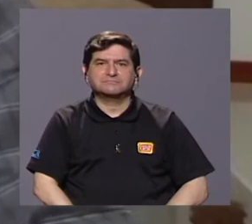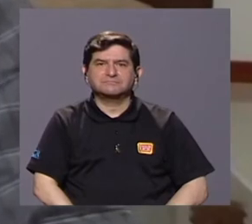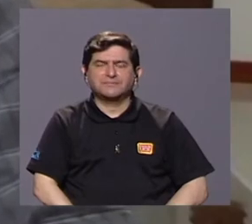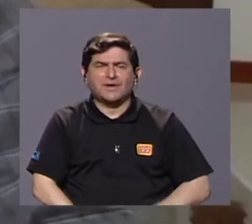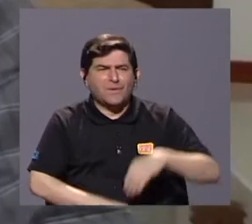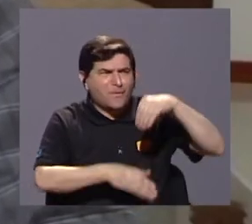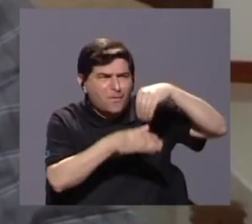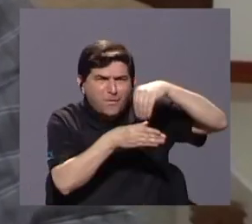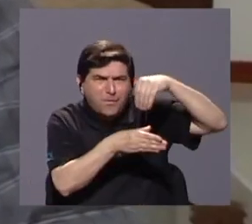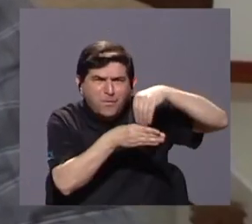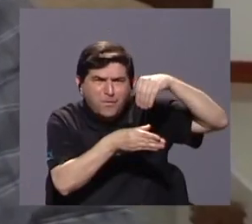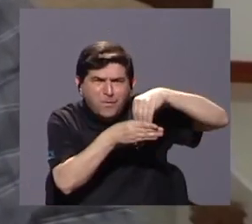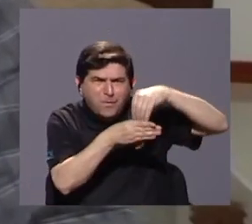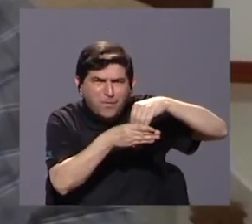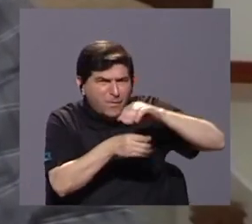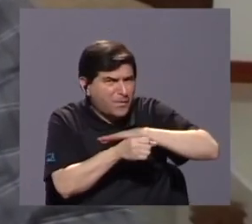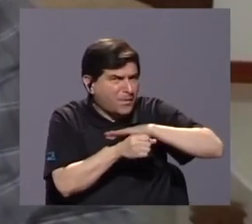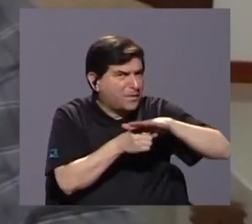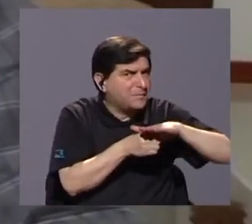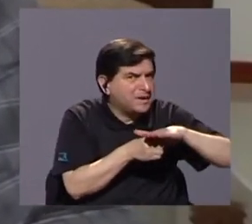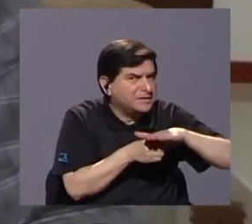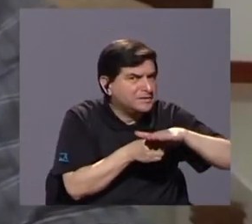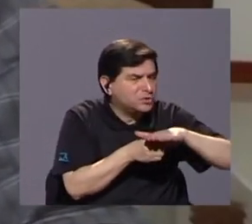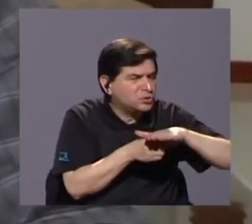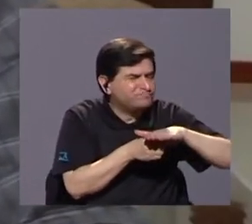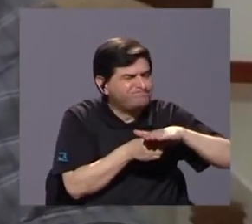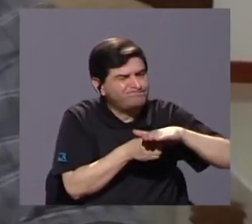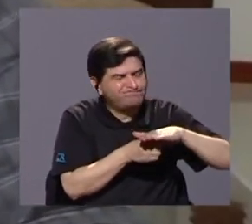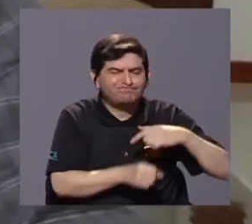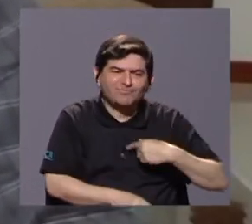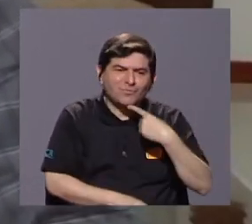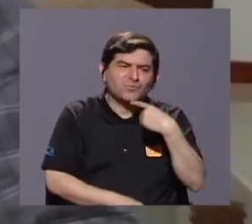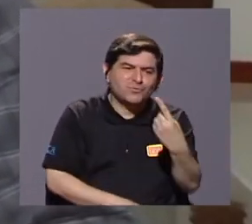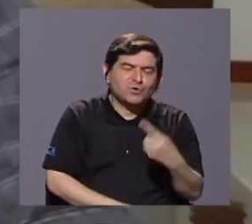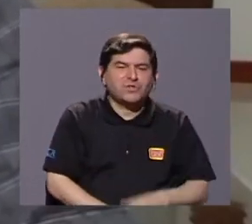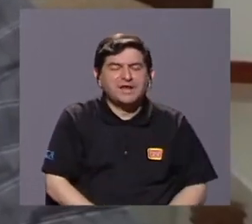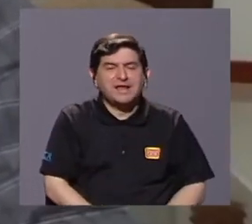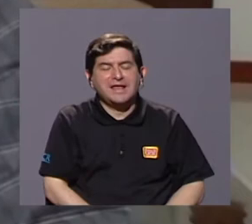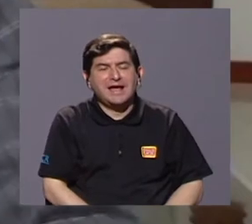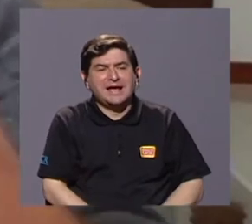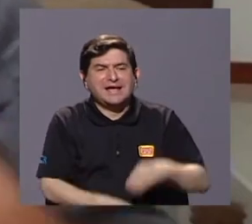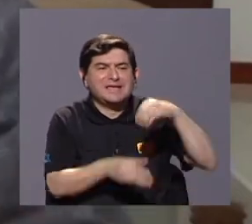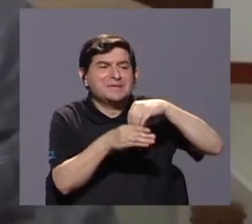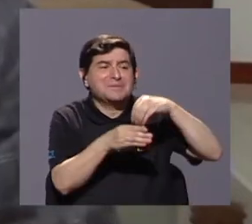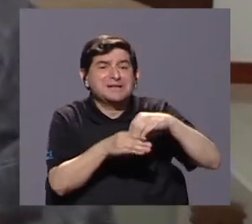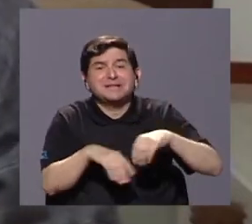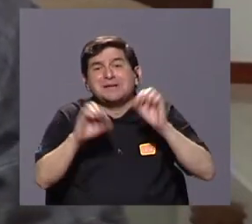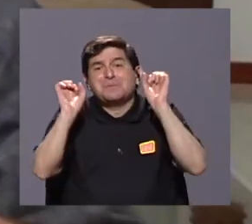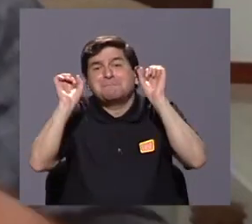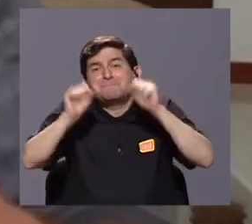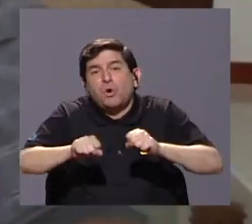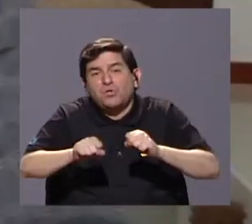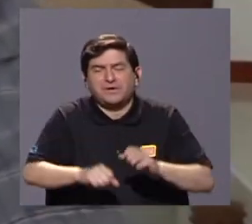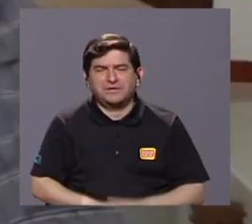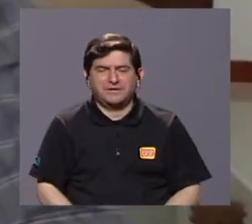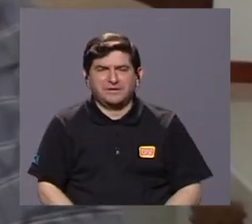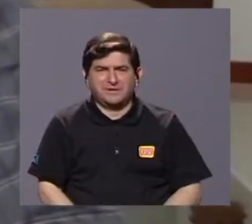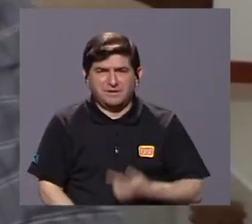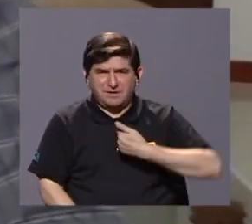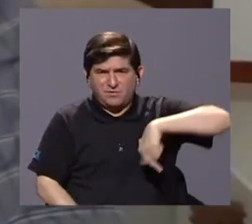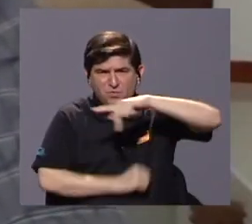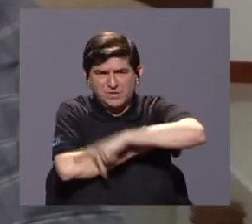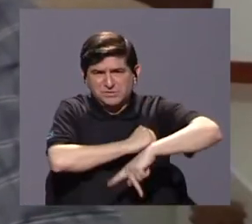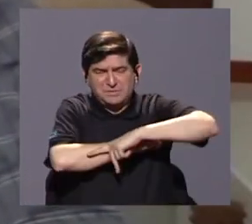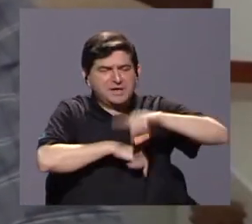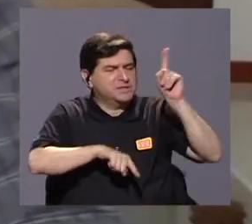ha invertido lo suficiente. Yo diría que se ha invertido lo que se puede, porque un país como el nuestro